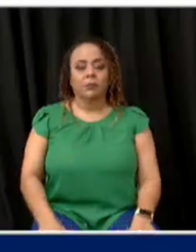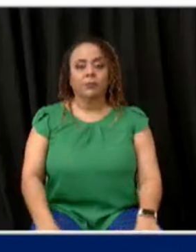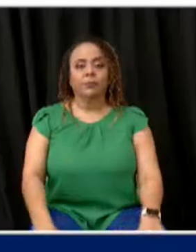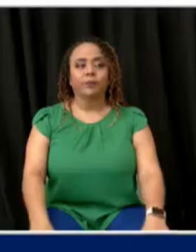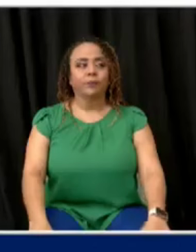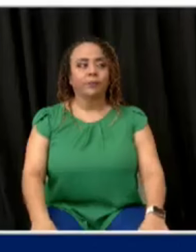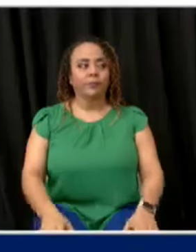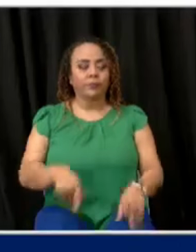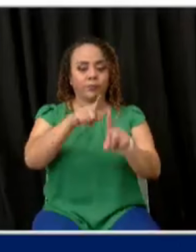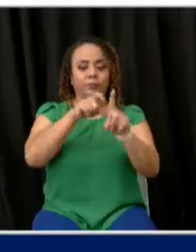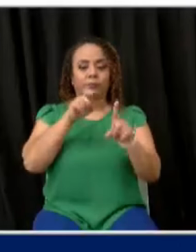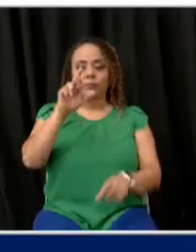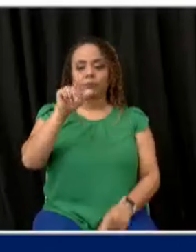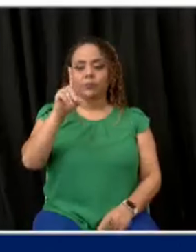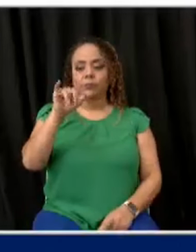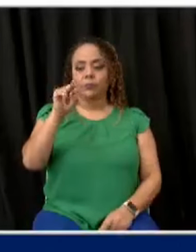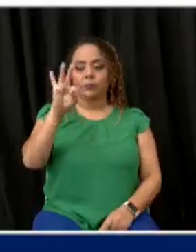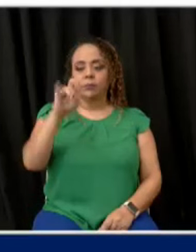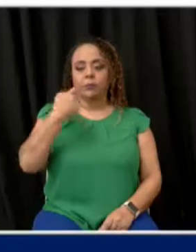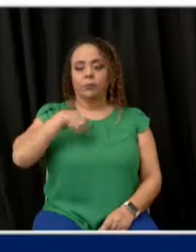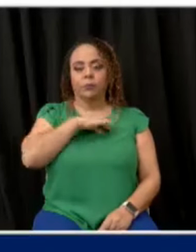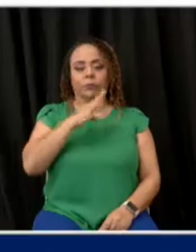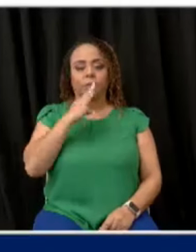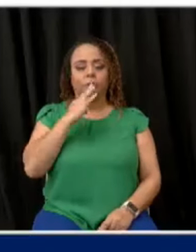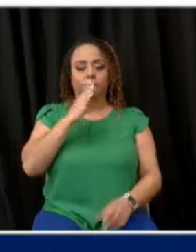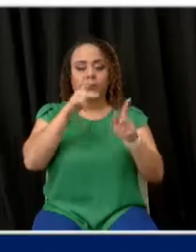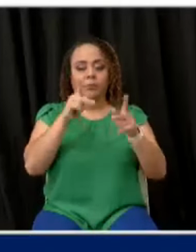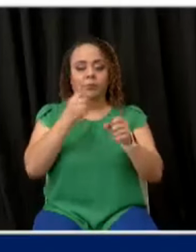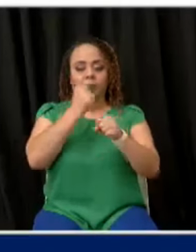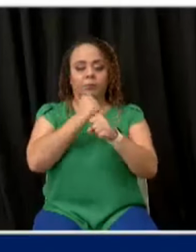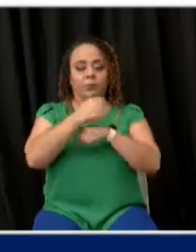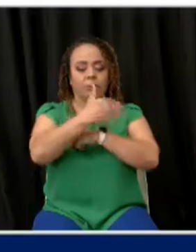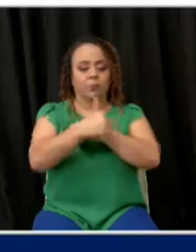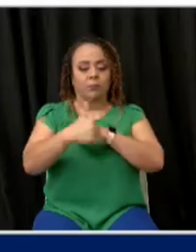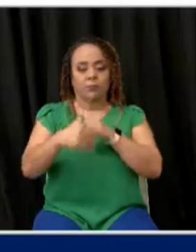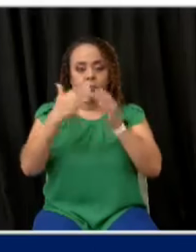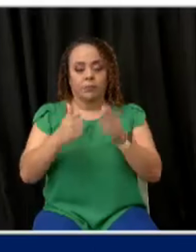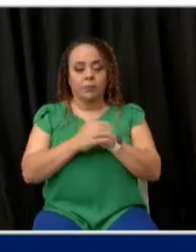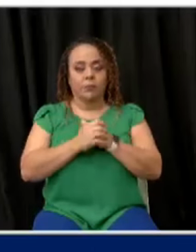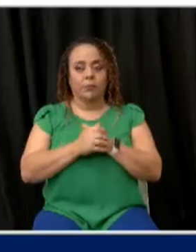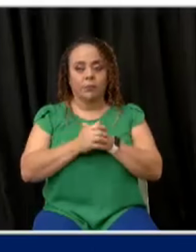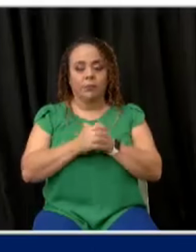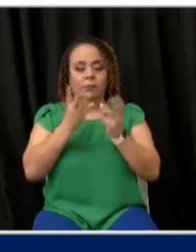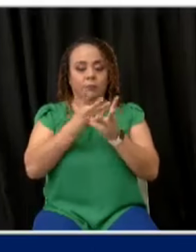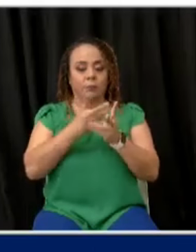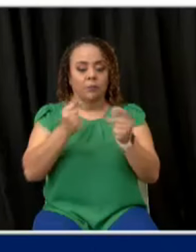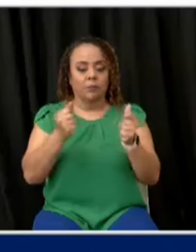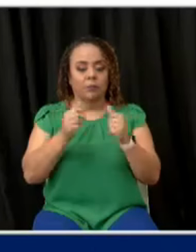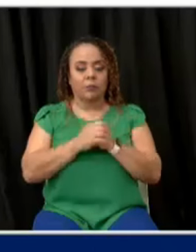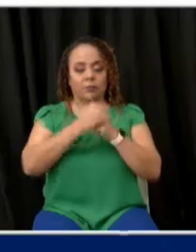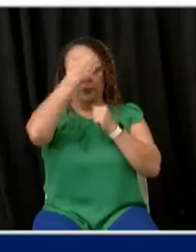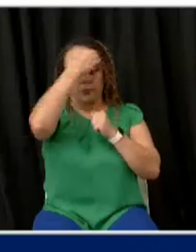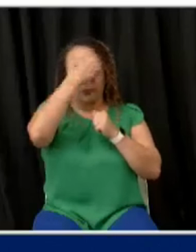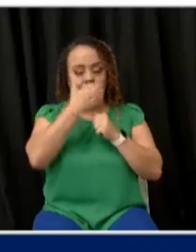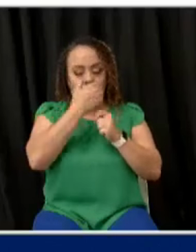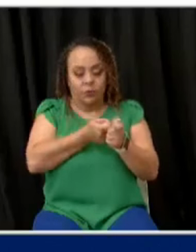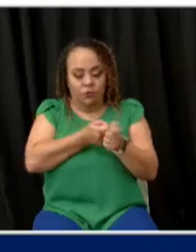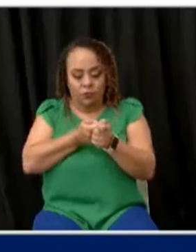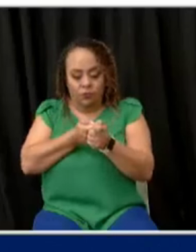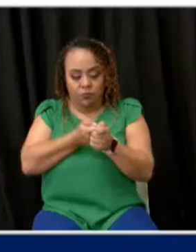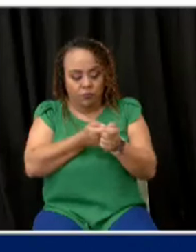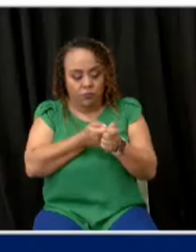Las fuentes radiantes en el interior, estamos hablando de gente que trabaja en panadería, gente que trabaja en fundiciones, gente que trabaja en soldadura. Son ambientes